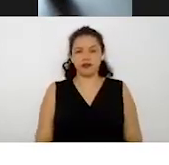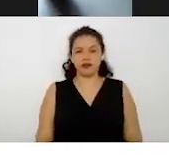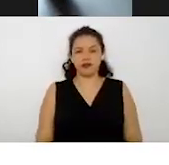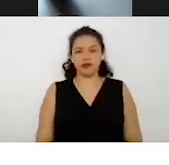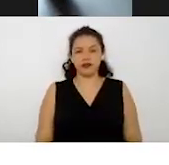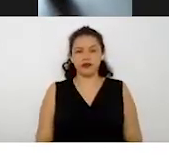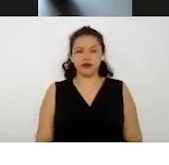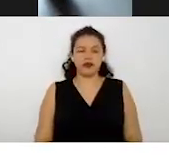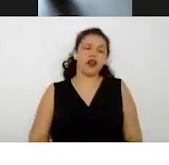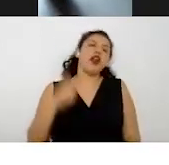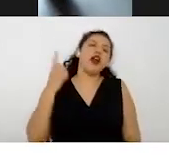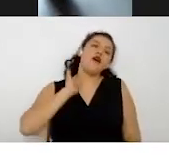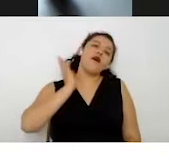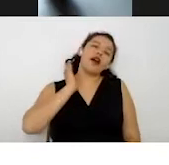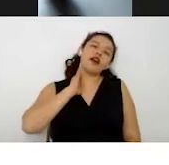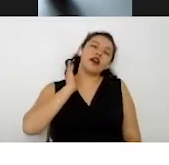En el cuello.